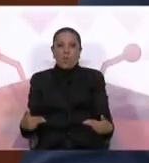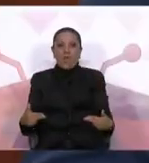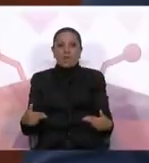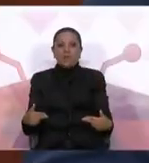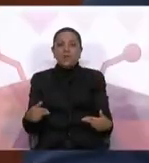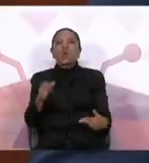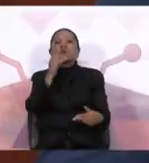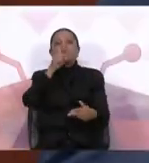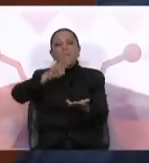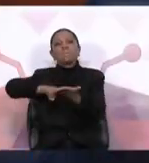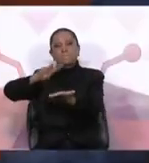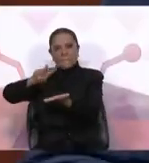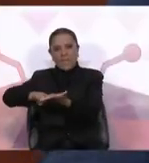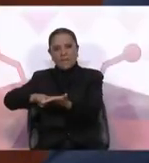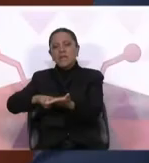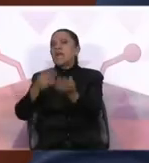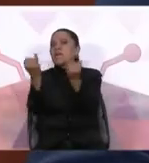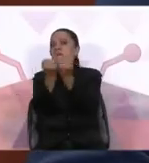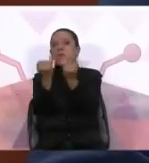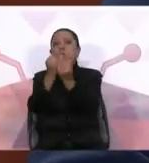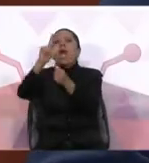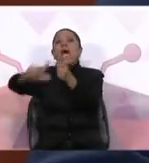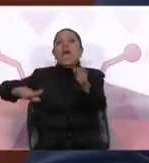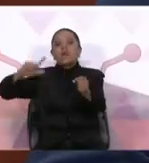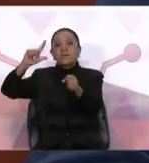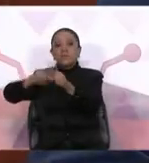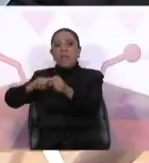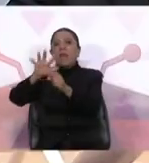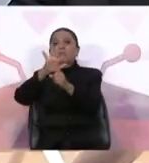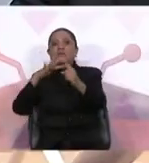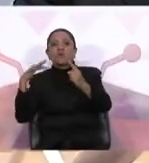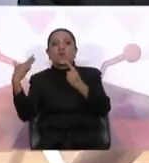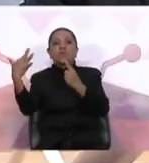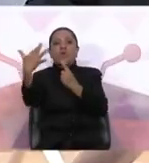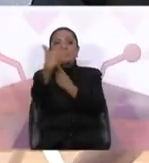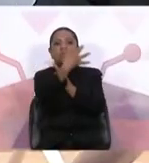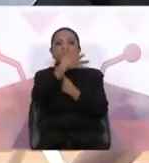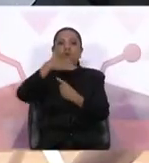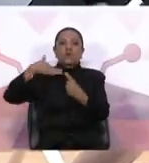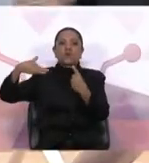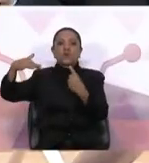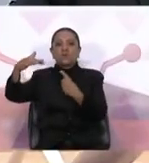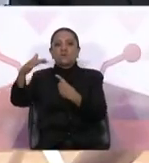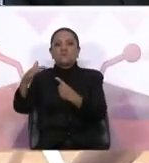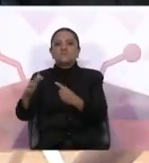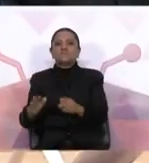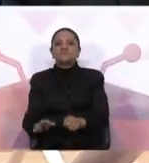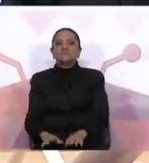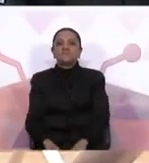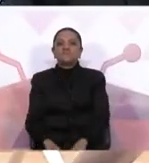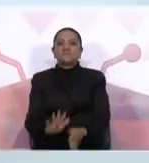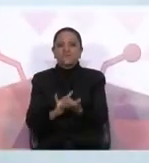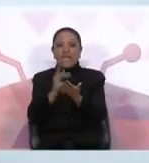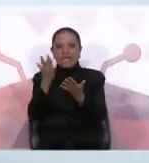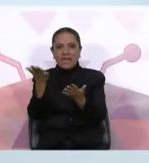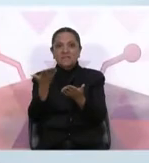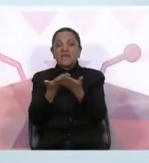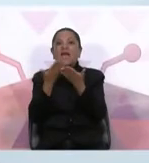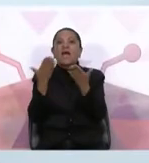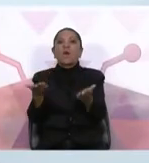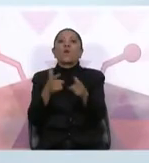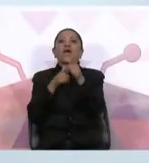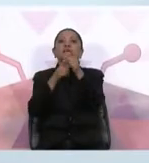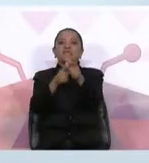también los animales y todo nuestro entorno muchas gracias por su respuesta gracias bien y continuamos entonces con el candidato